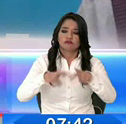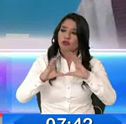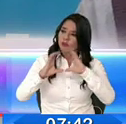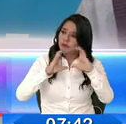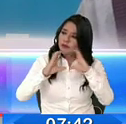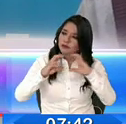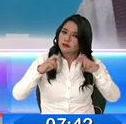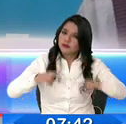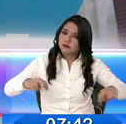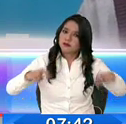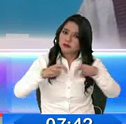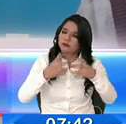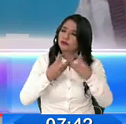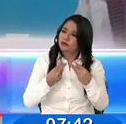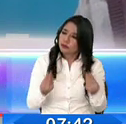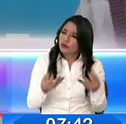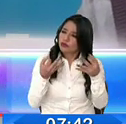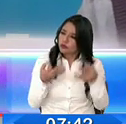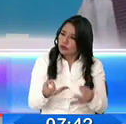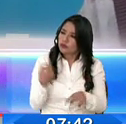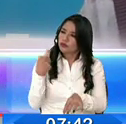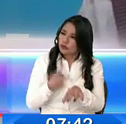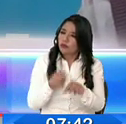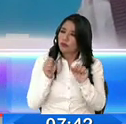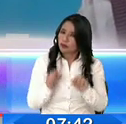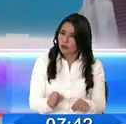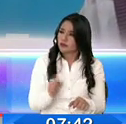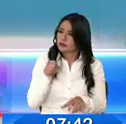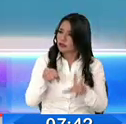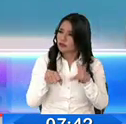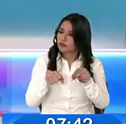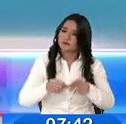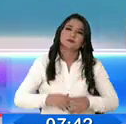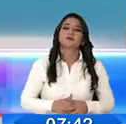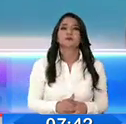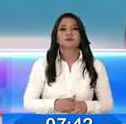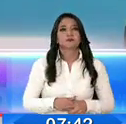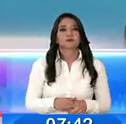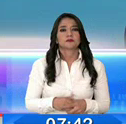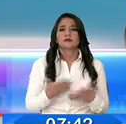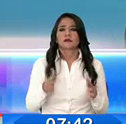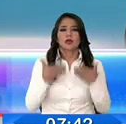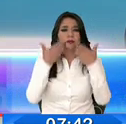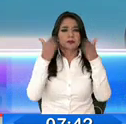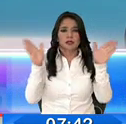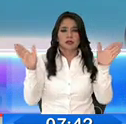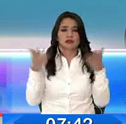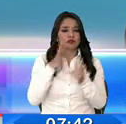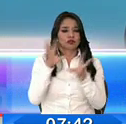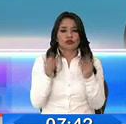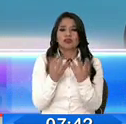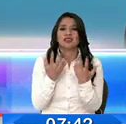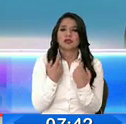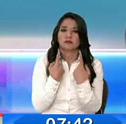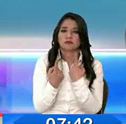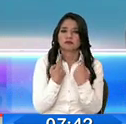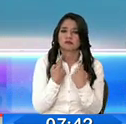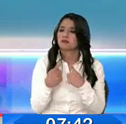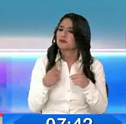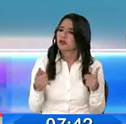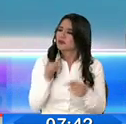buscar salidas concretas tangibles en esto bueno los canales están abiertos lo que pasa es que